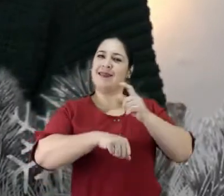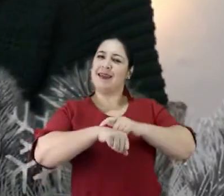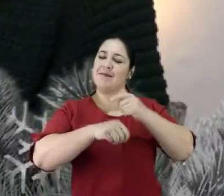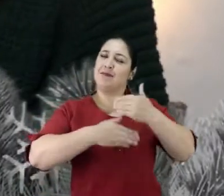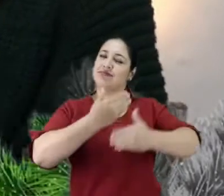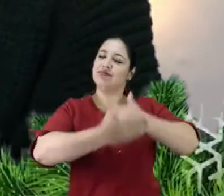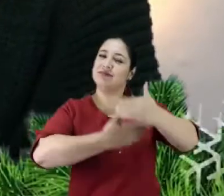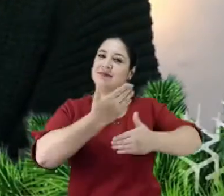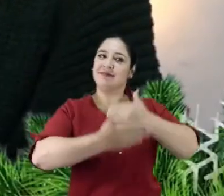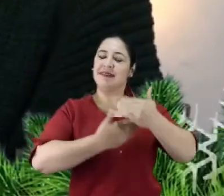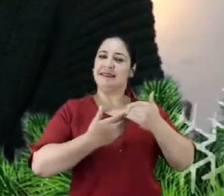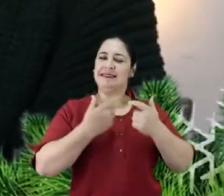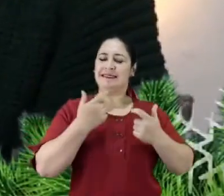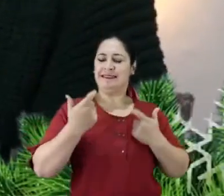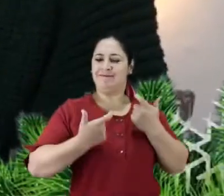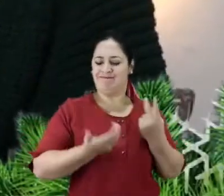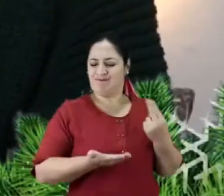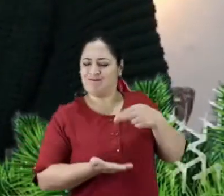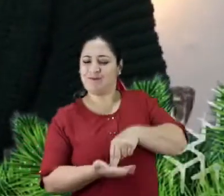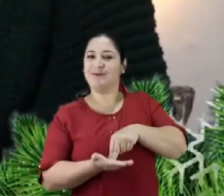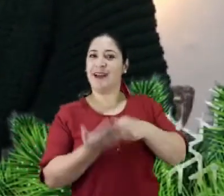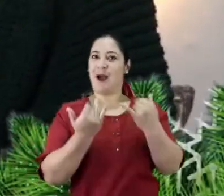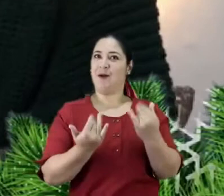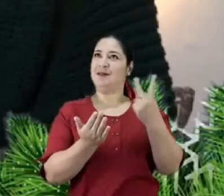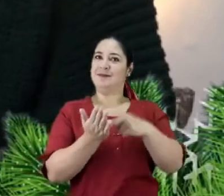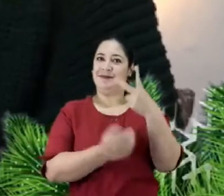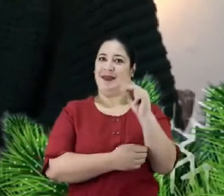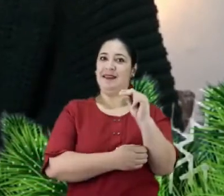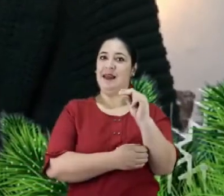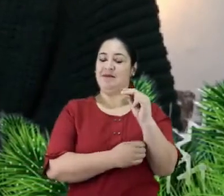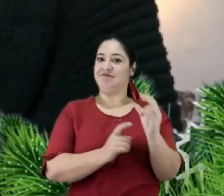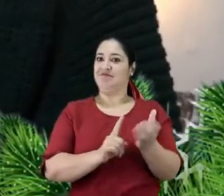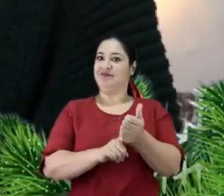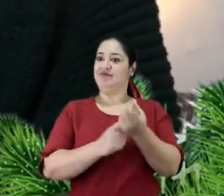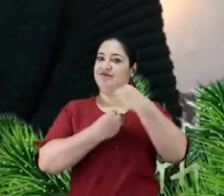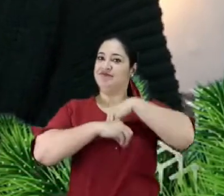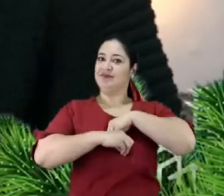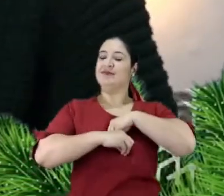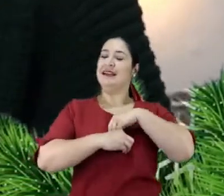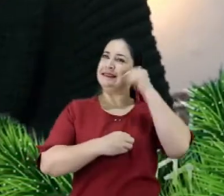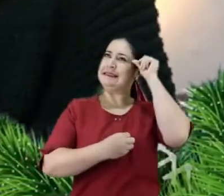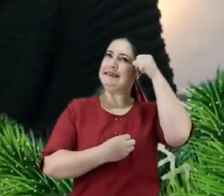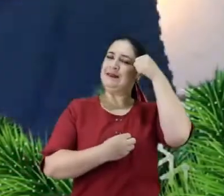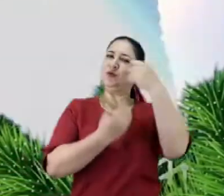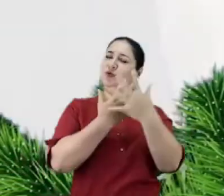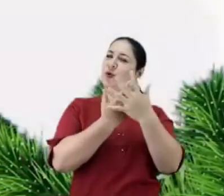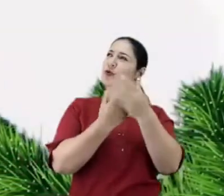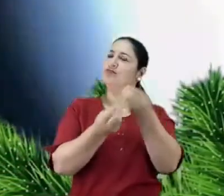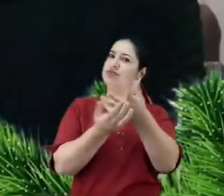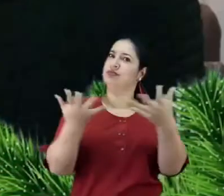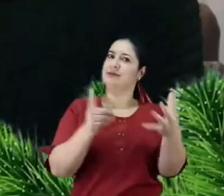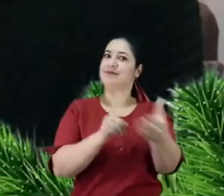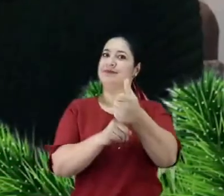de festividad, con la resiliencia que hemos adquirido durante este año, recordamos lo logrado como sonsoneños.